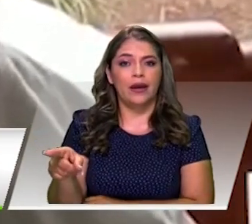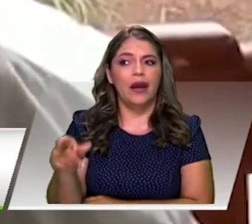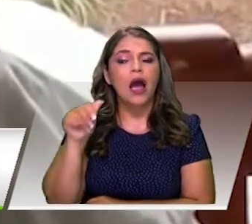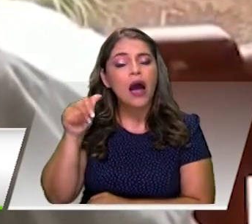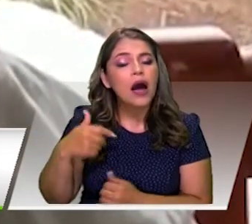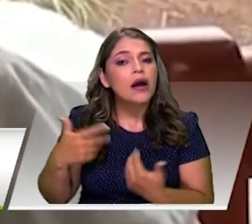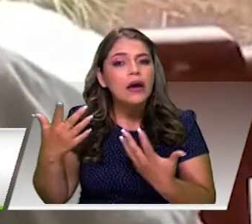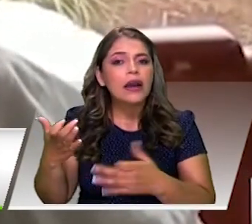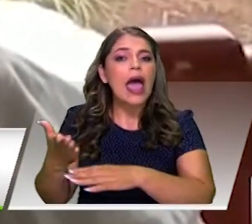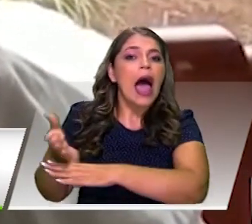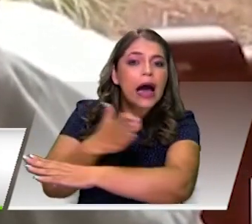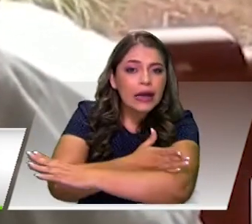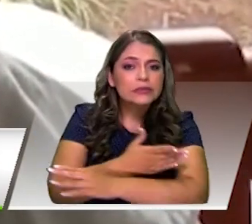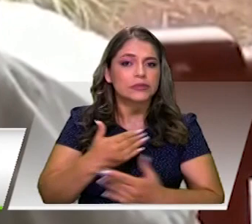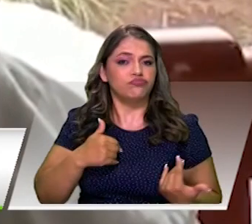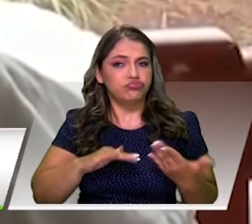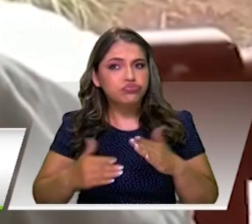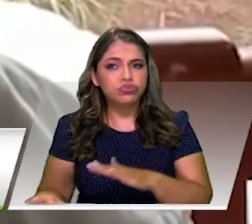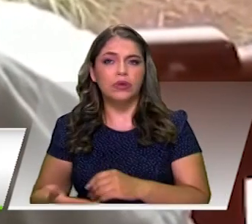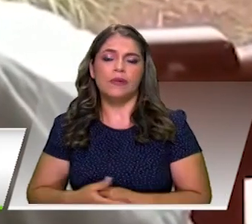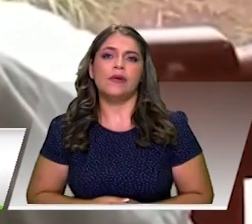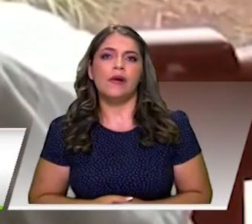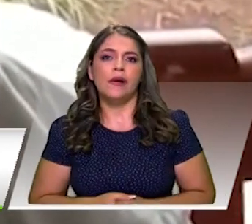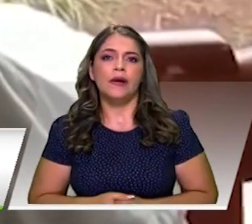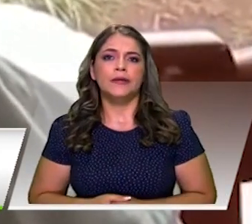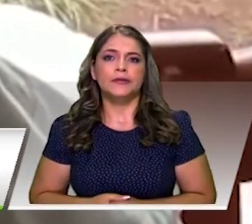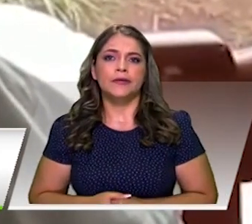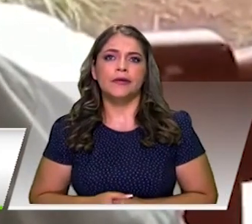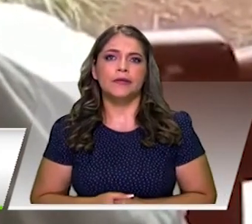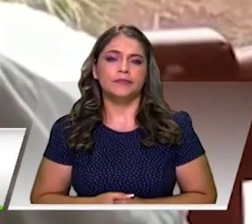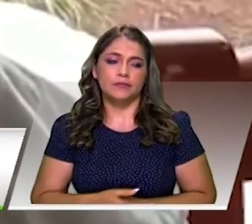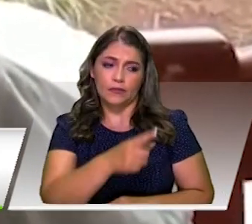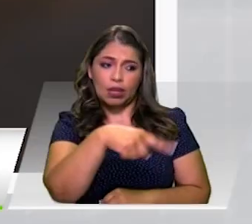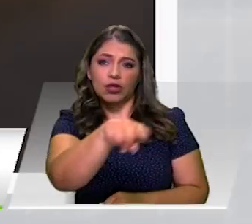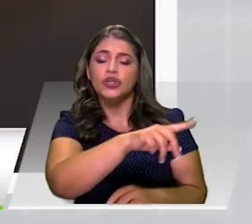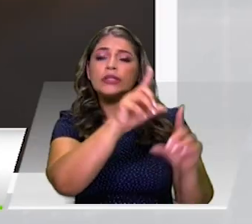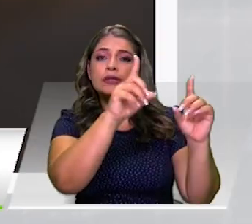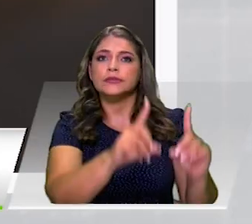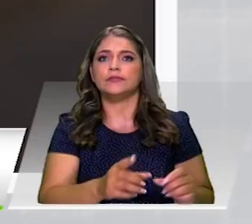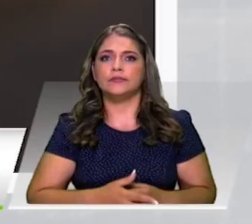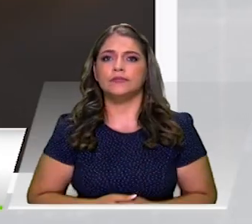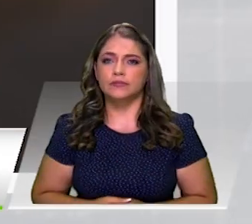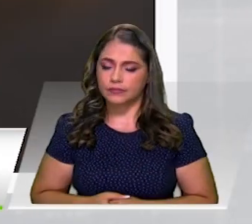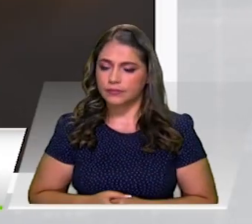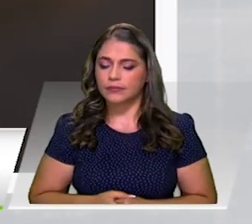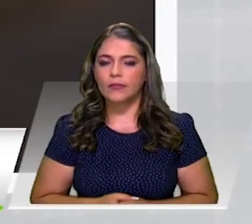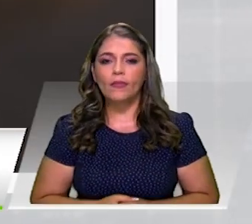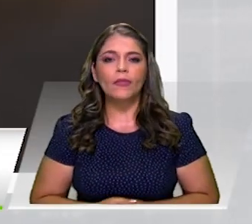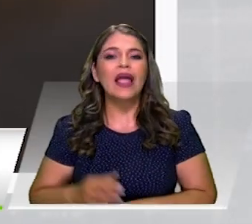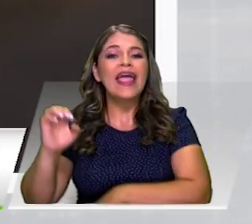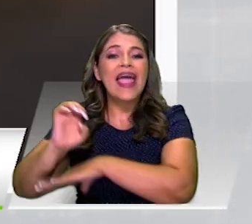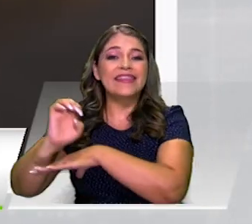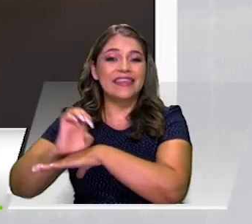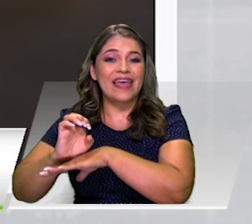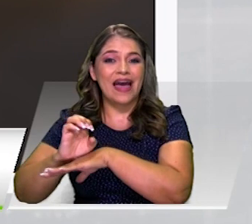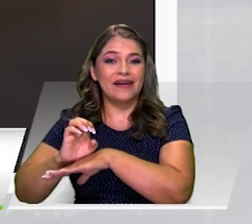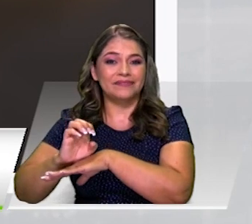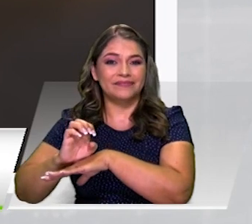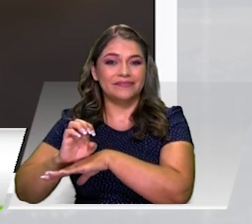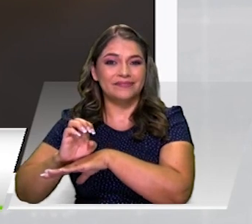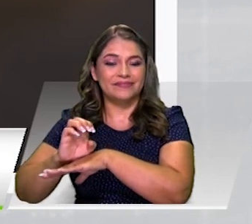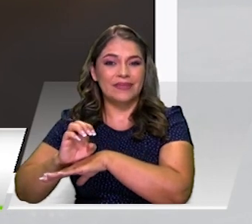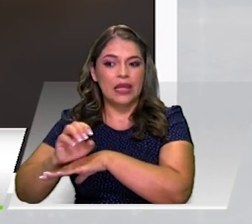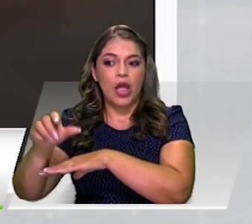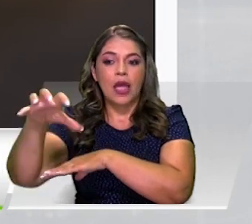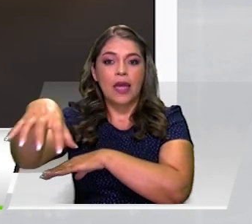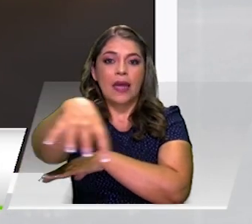puede ya soportar la vida por sí mismo toman esta decisión la superintendencia de salud le pidió una explicación a la